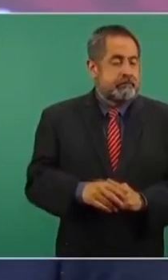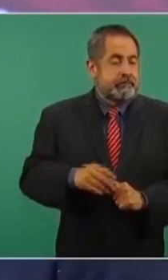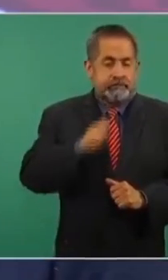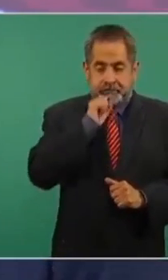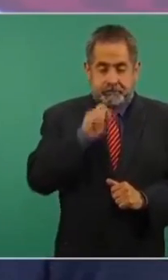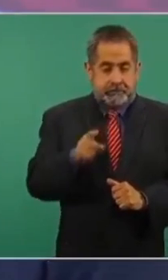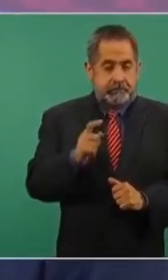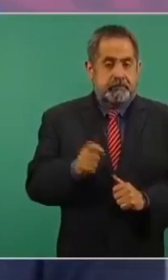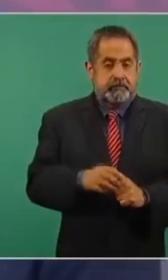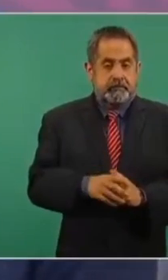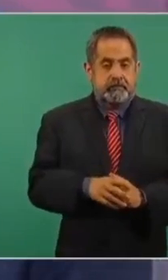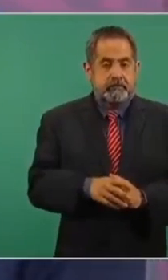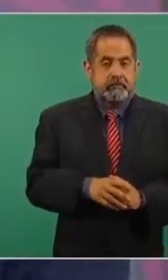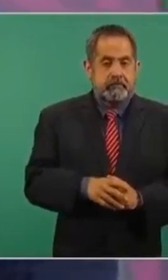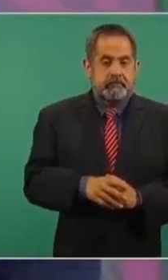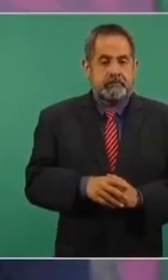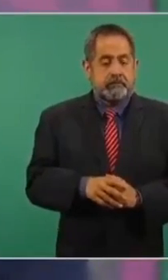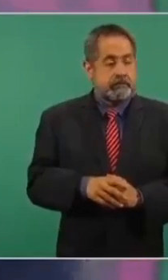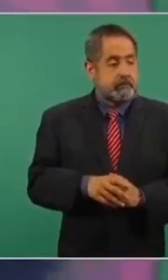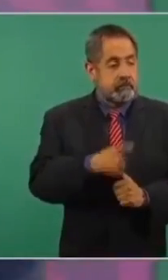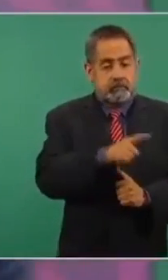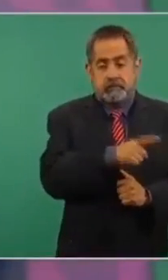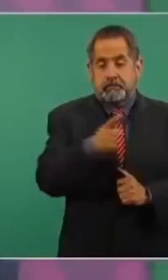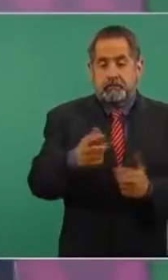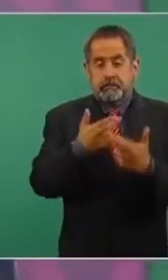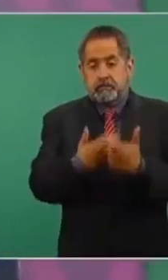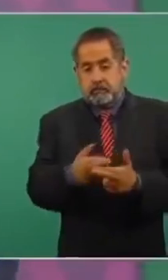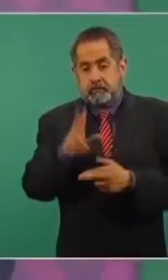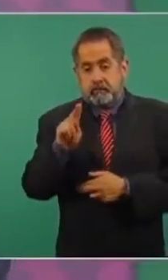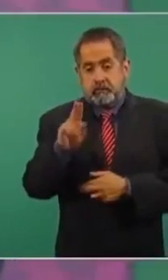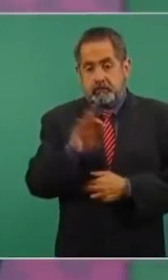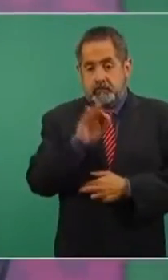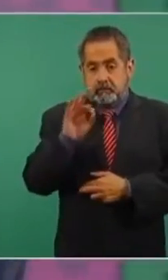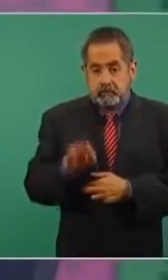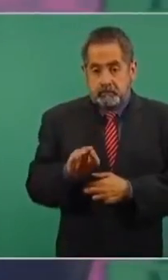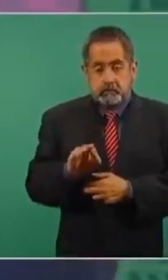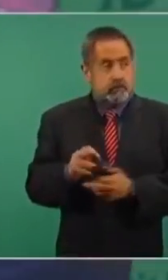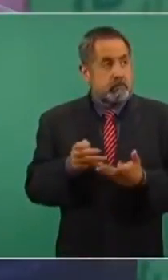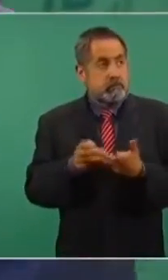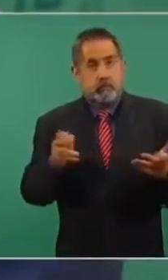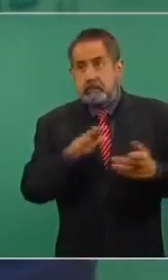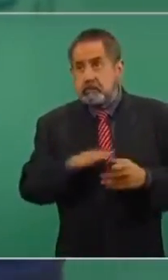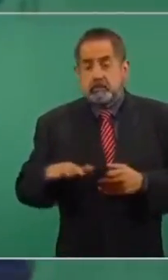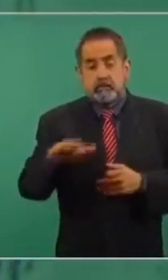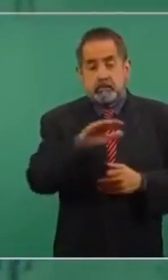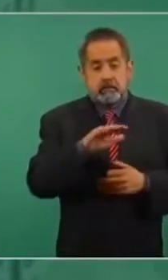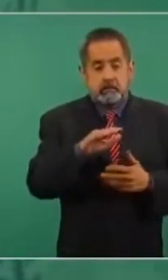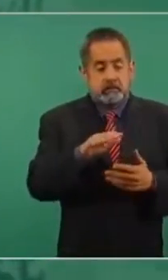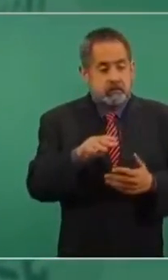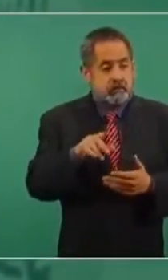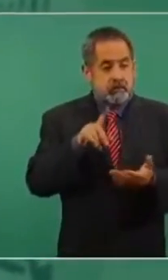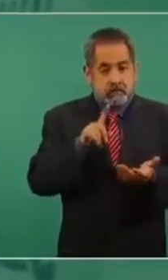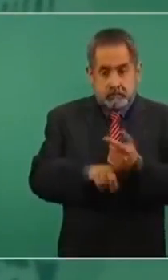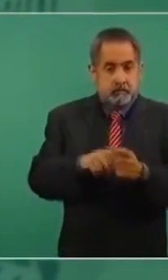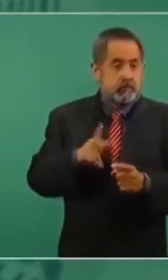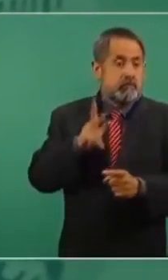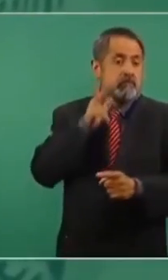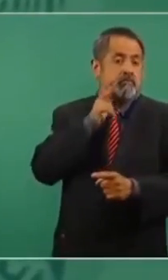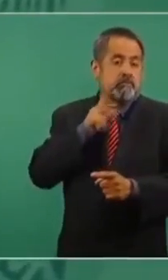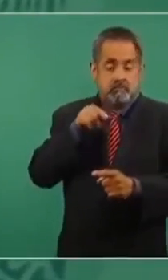Además, como dejaron el 80% del territorio donde hay